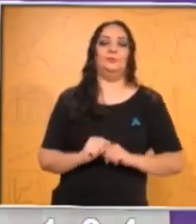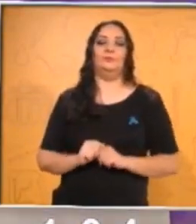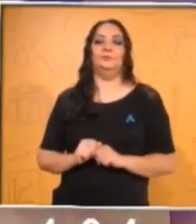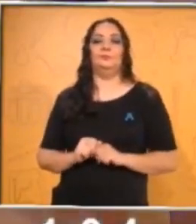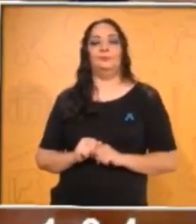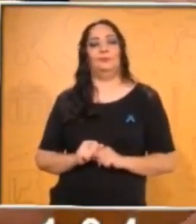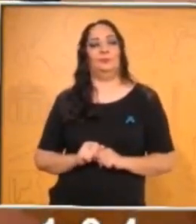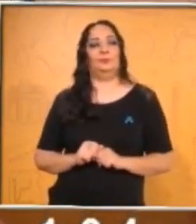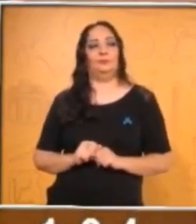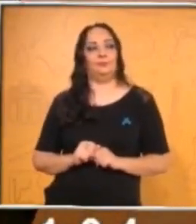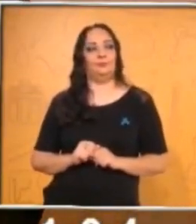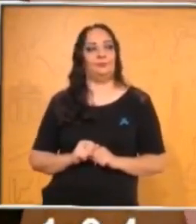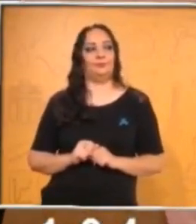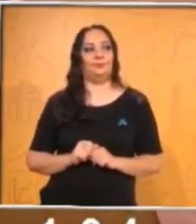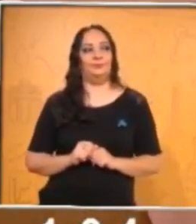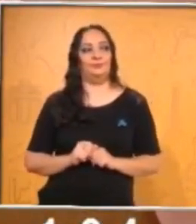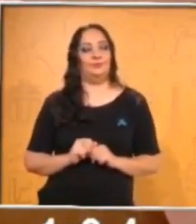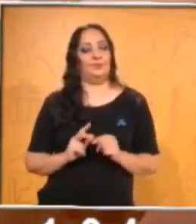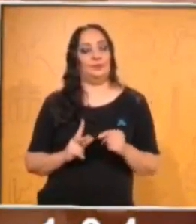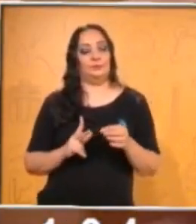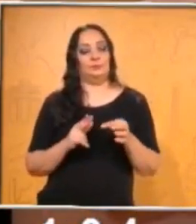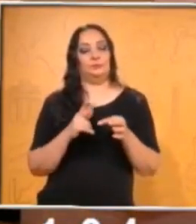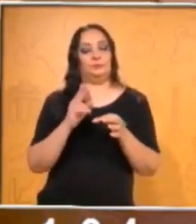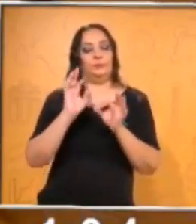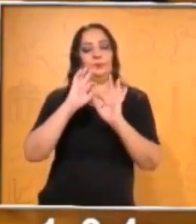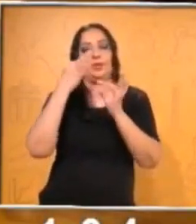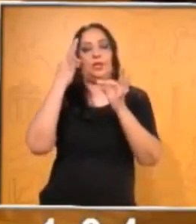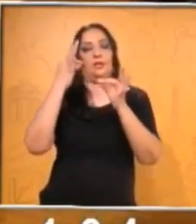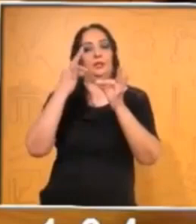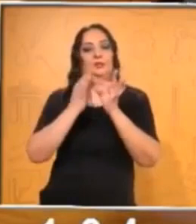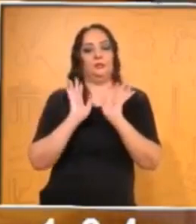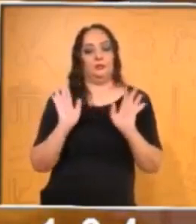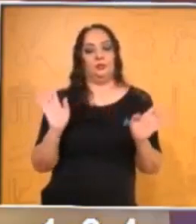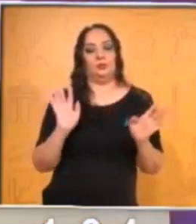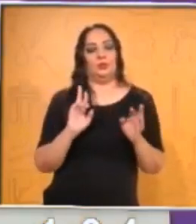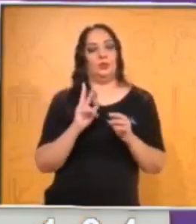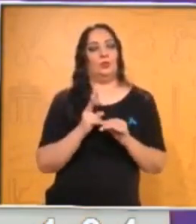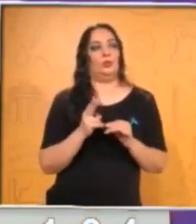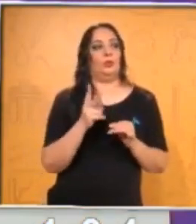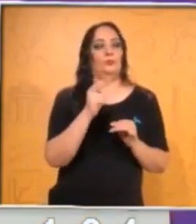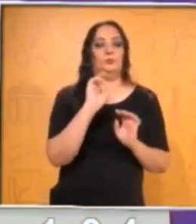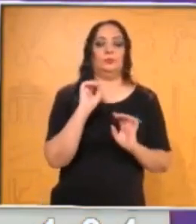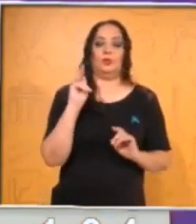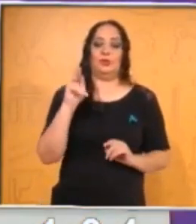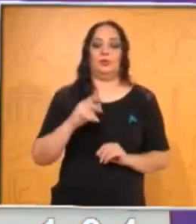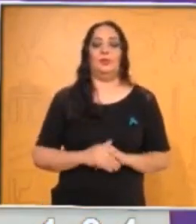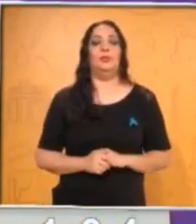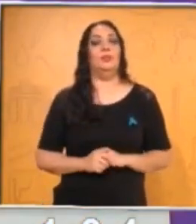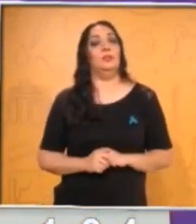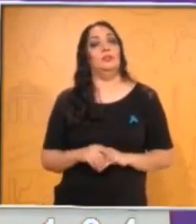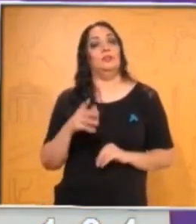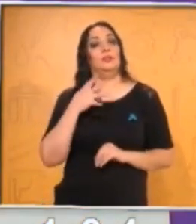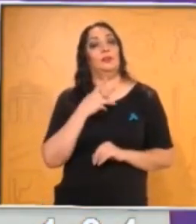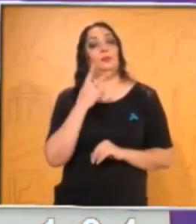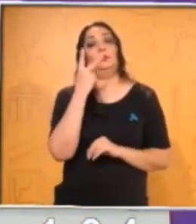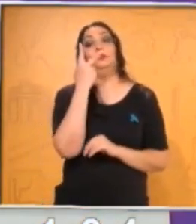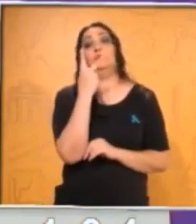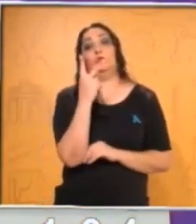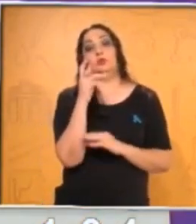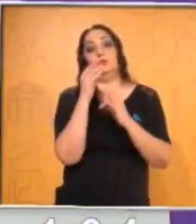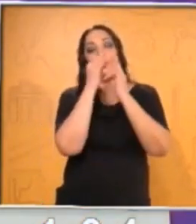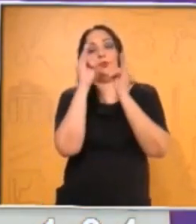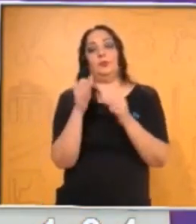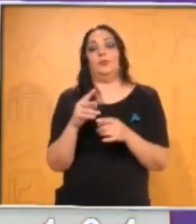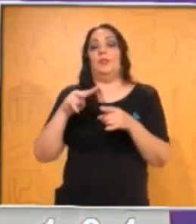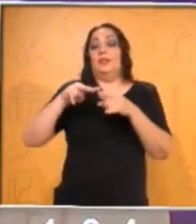Rápidamente. Y luego, está. Muy bien. Y nos van a quedar dos figuras.